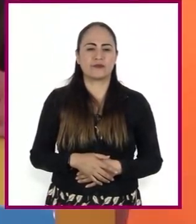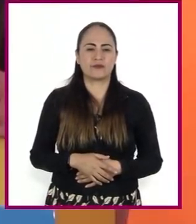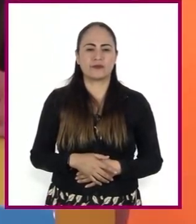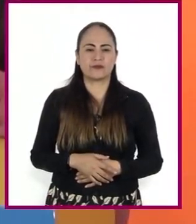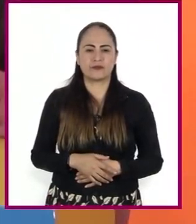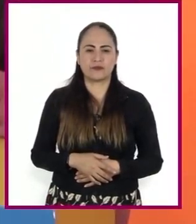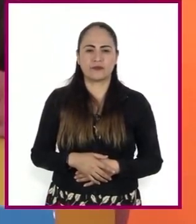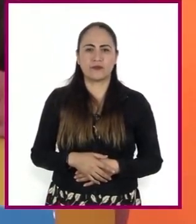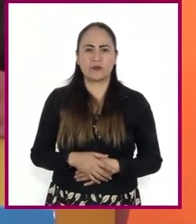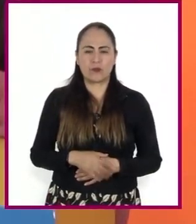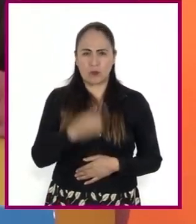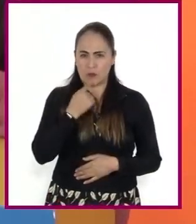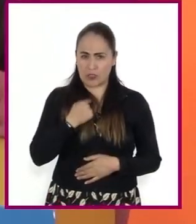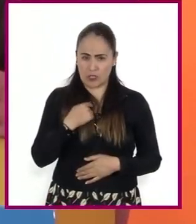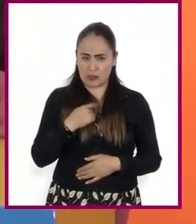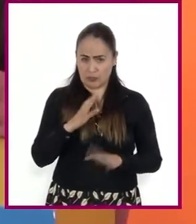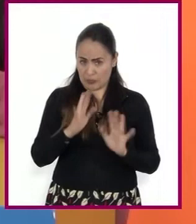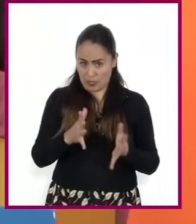Usted me dice cuándo, maestra.